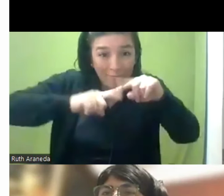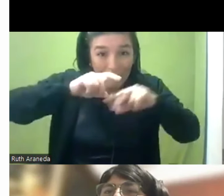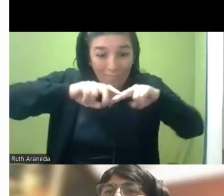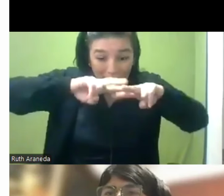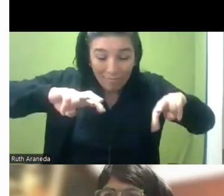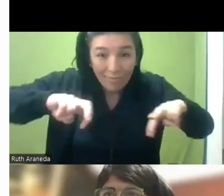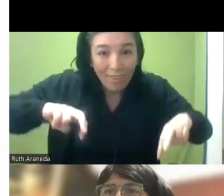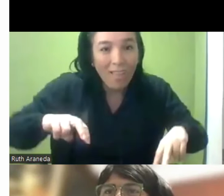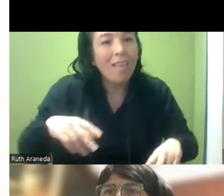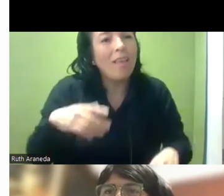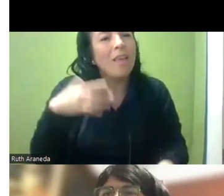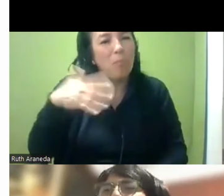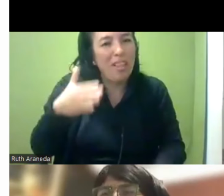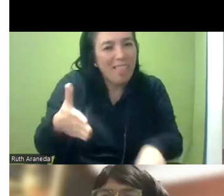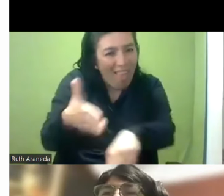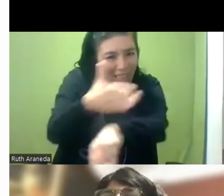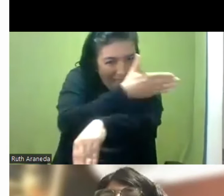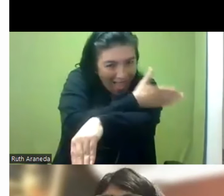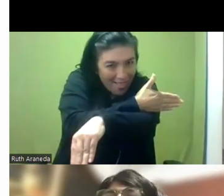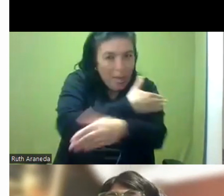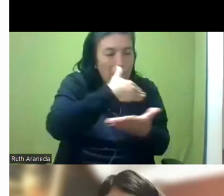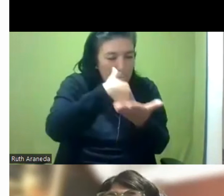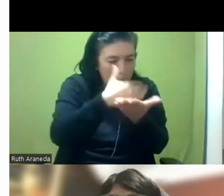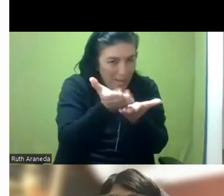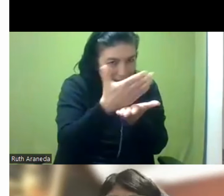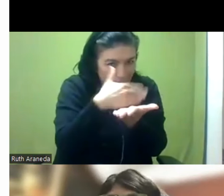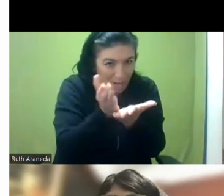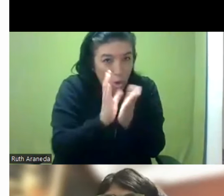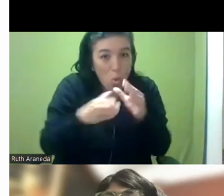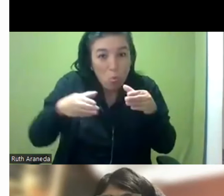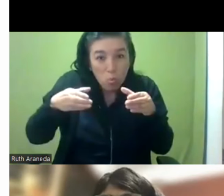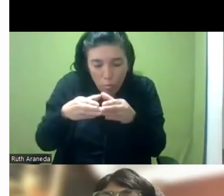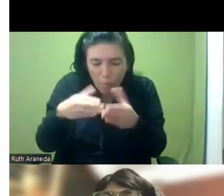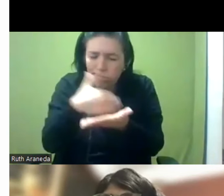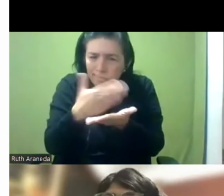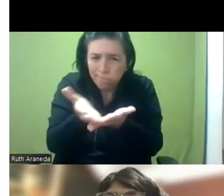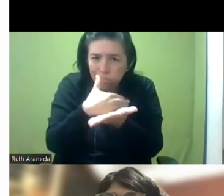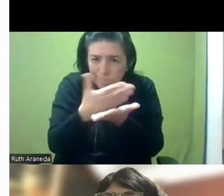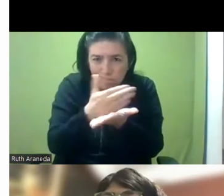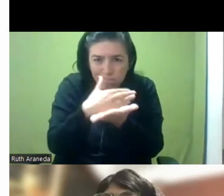organización previa. ¿Mm? Una organización previa.